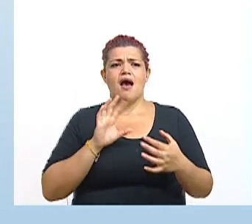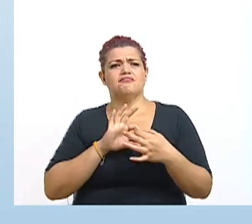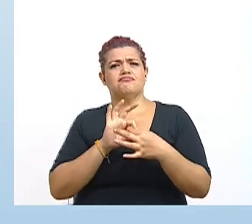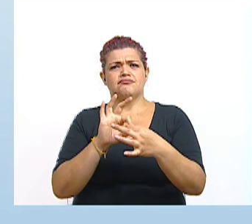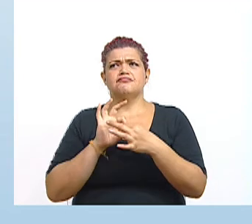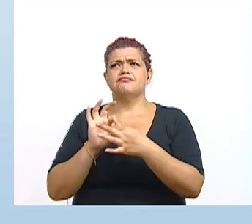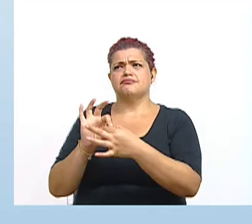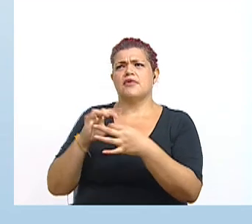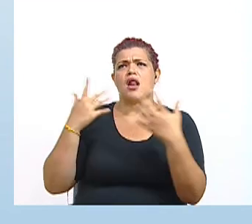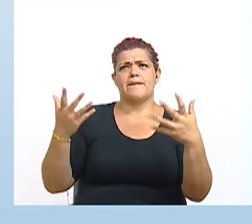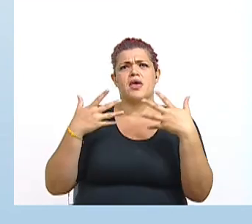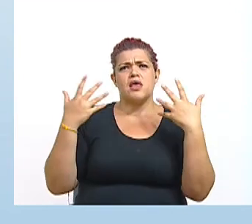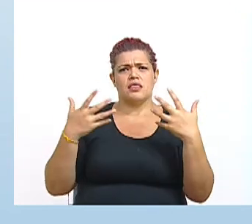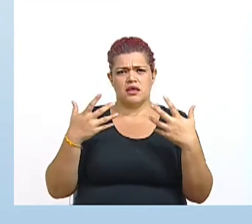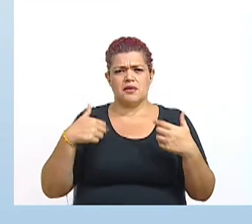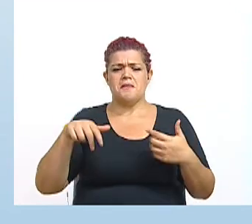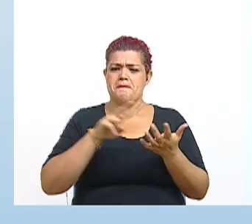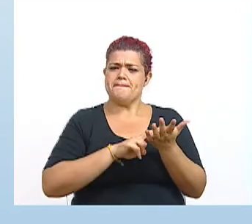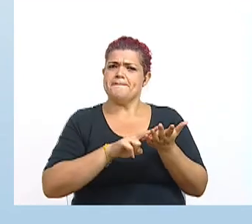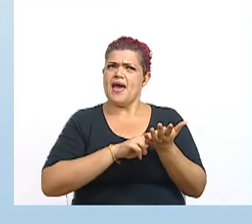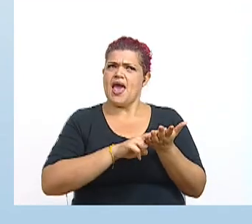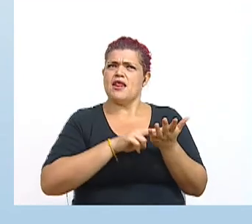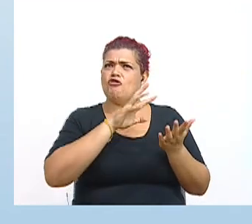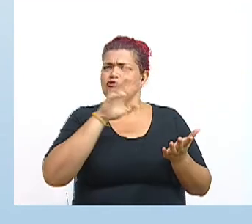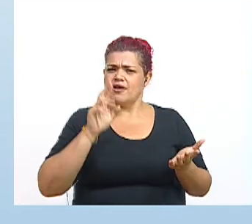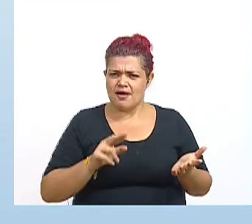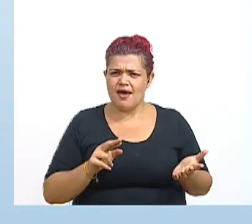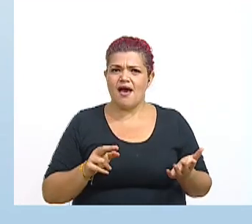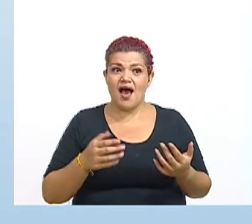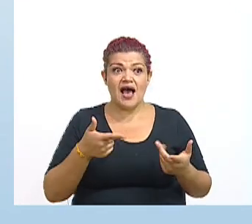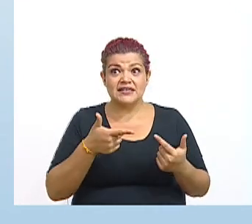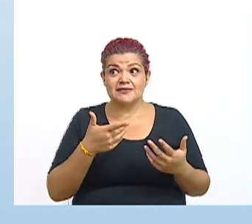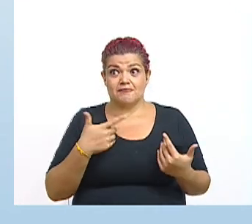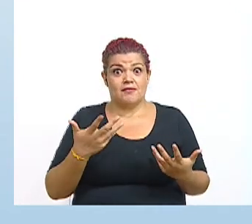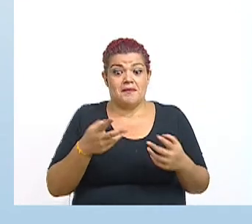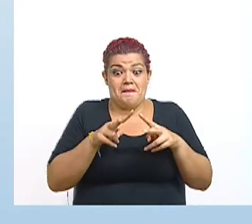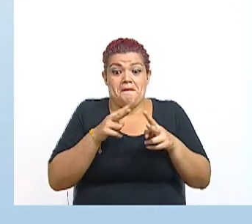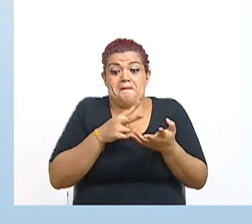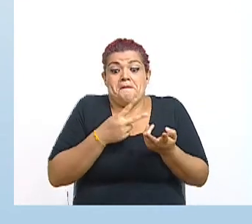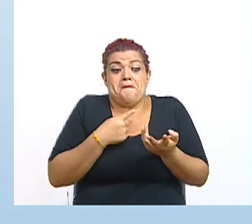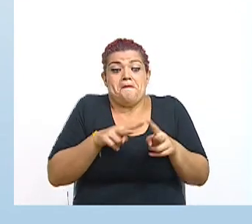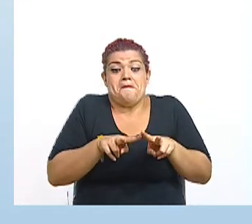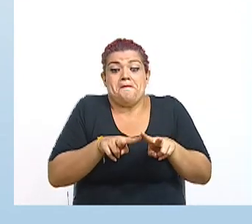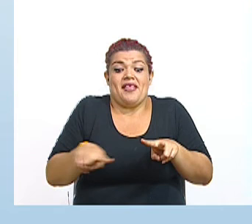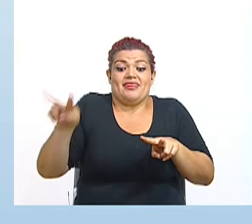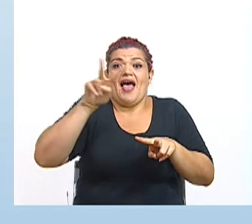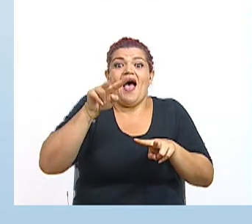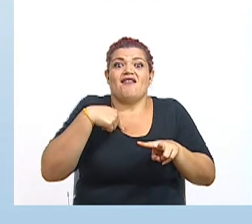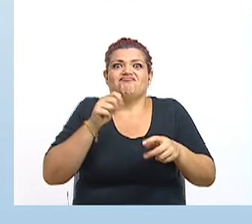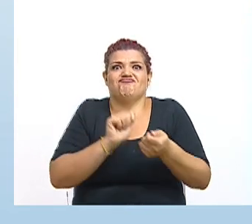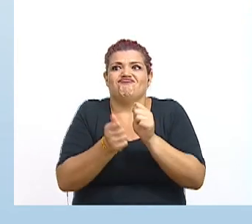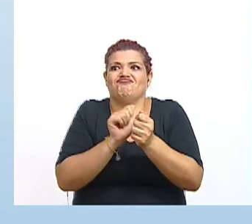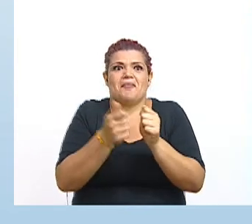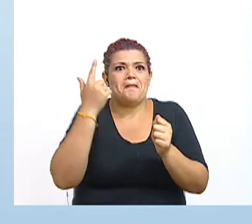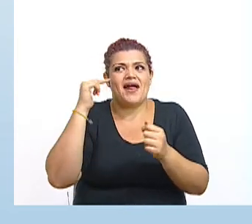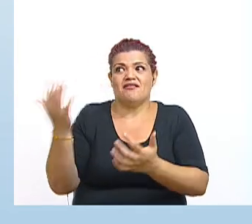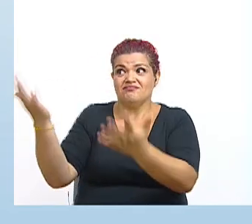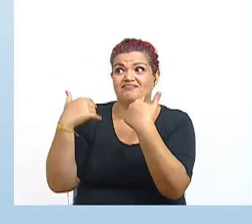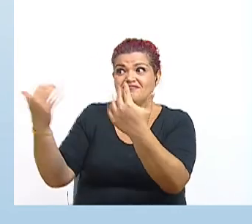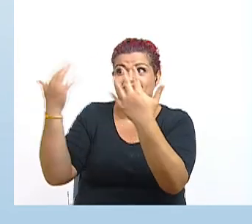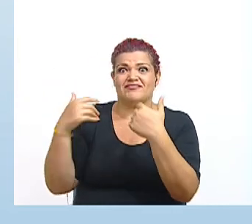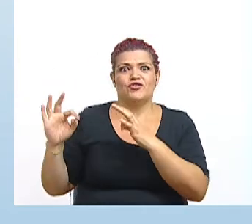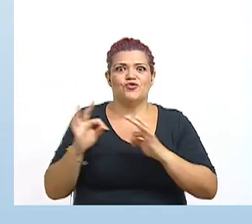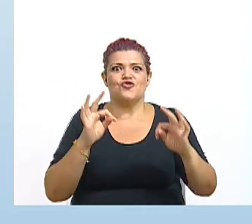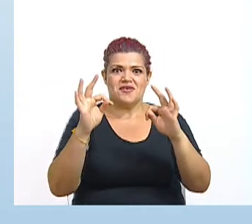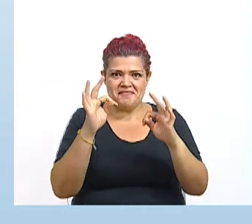y esto se ha convertido en una ventaja competitiva para poder atraer más turistas y para poder desarrollar un